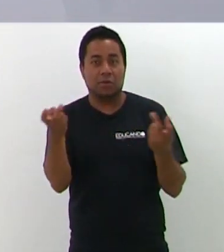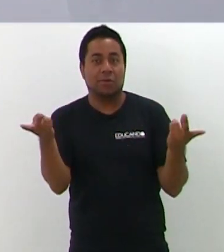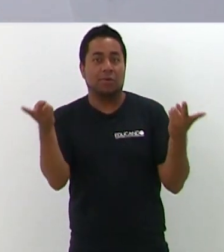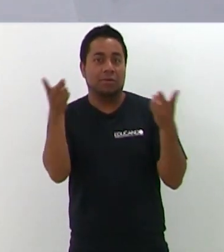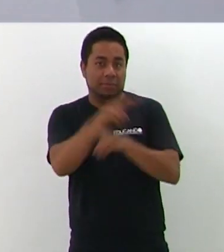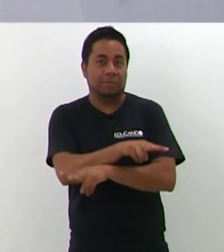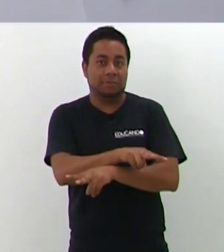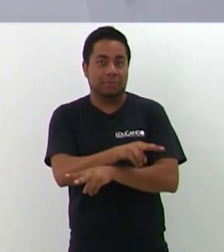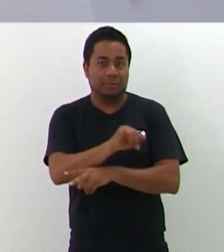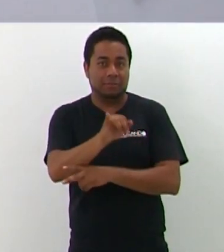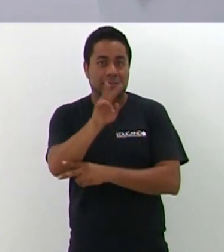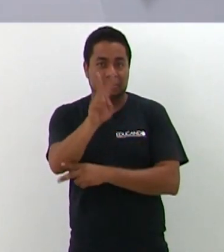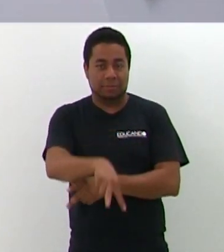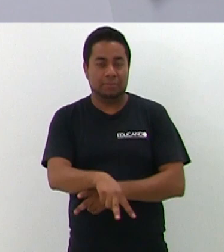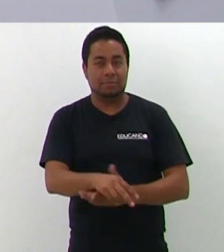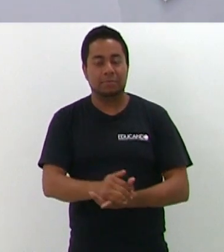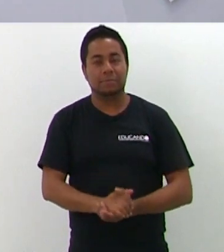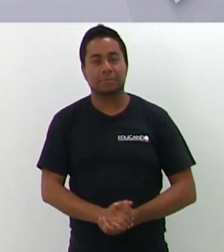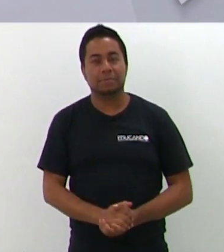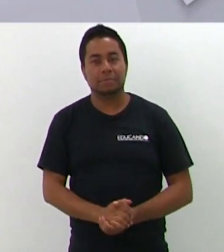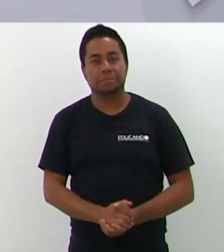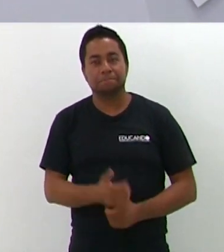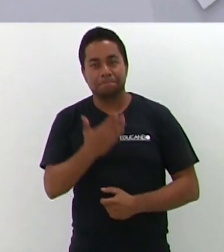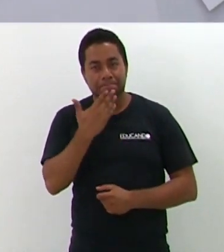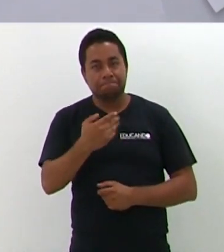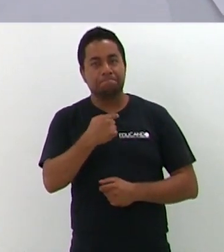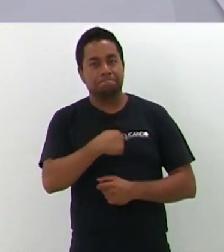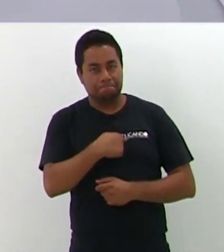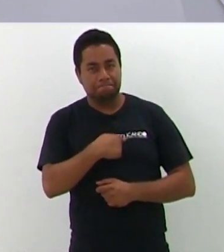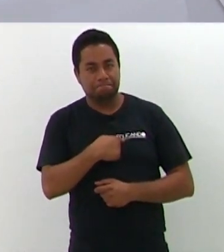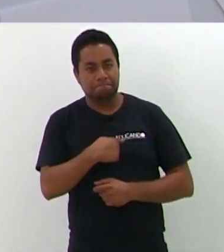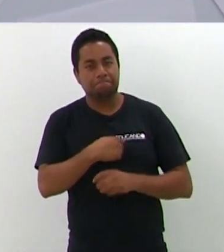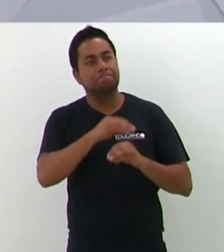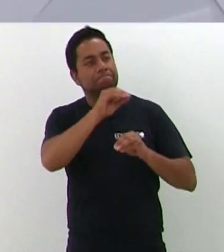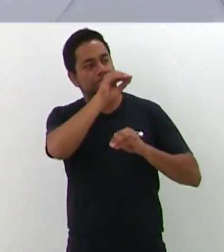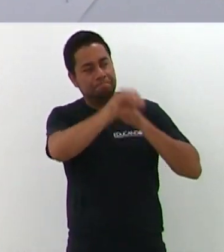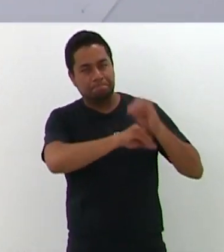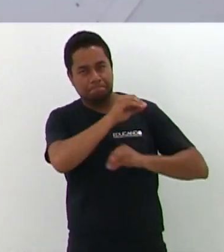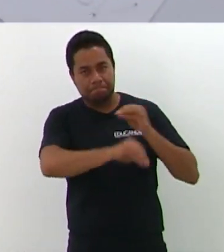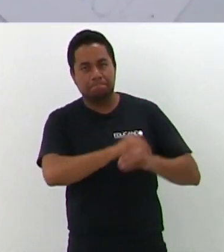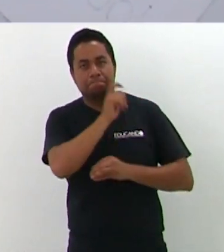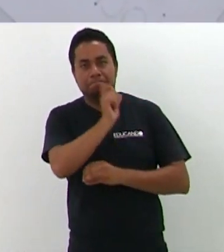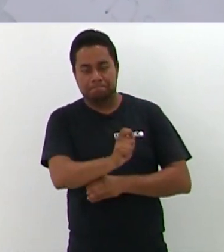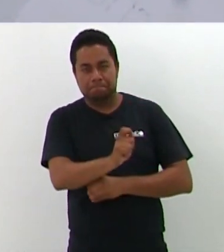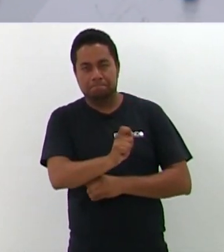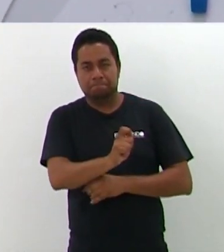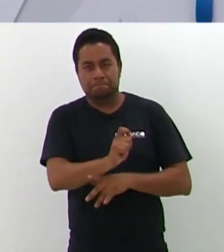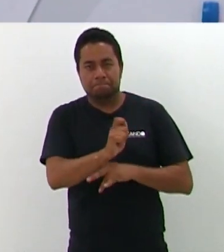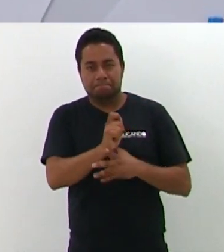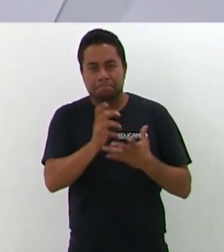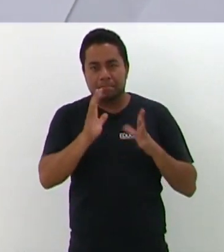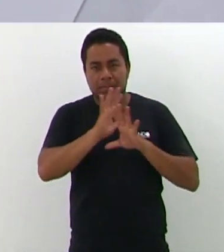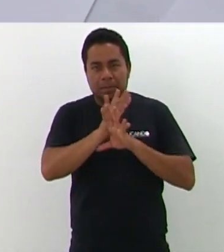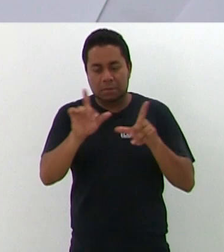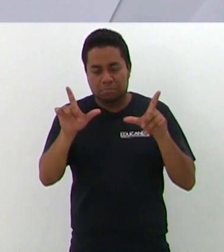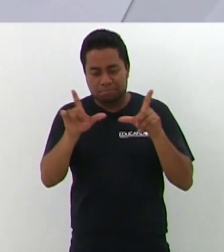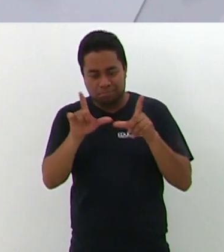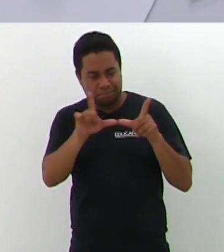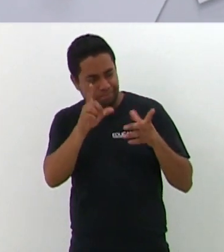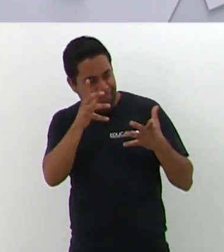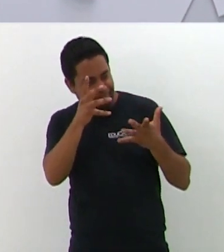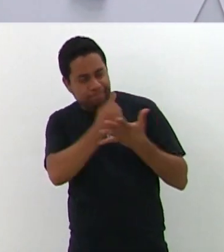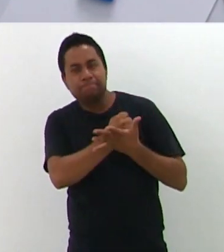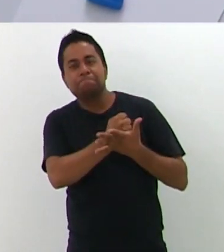lo contrario, ¿sí? Bien, voy a colocarlas por aquí ya ganamos un par de